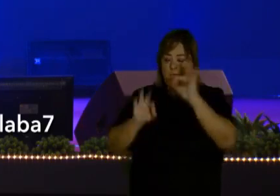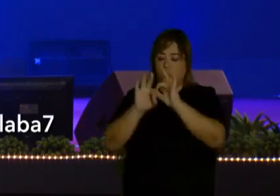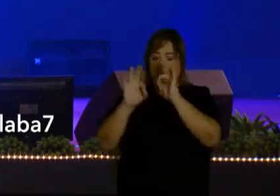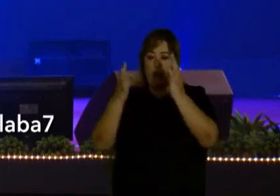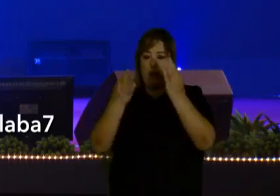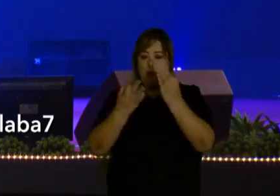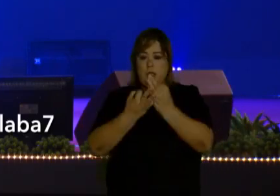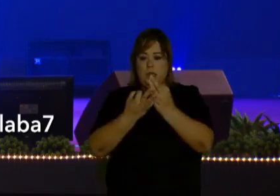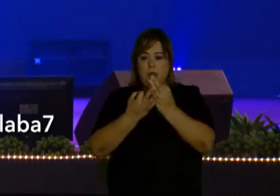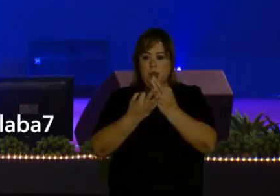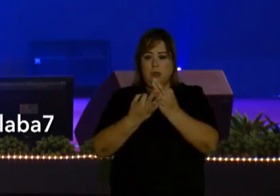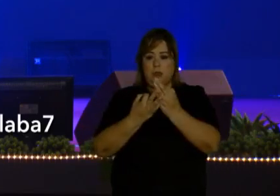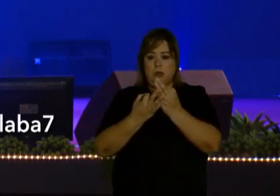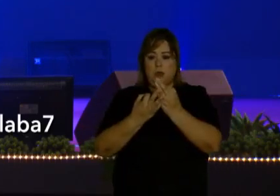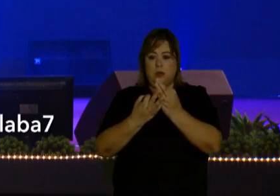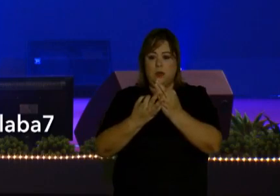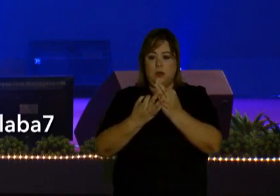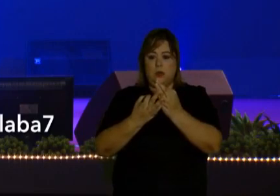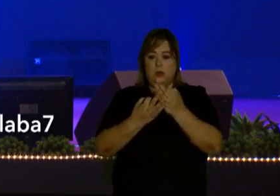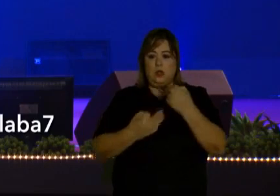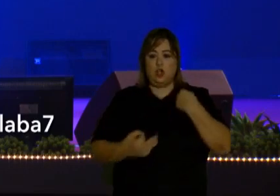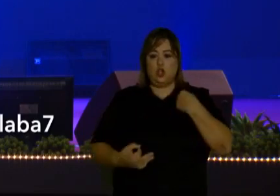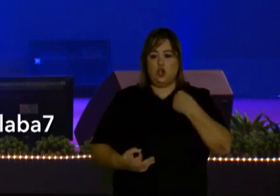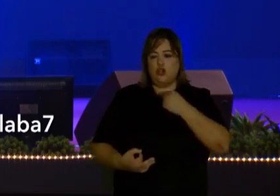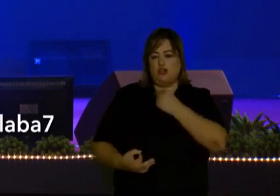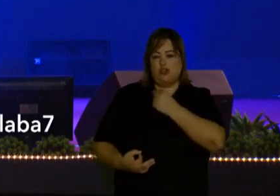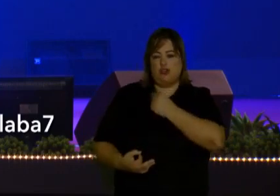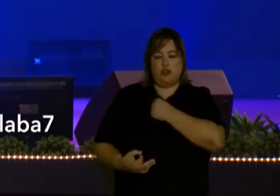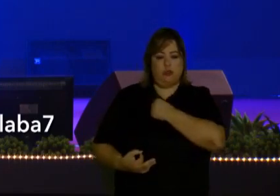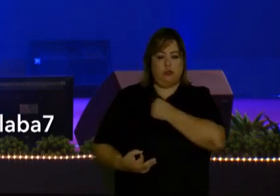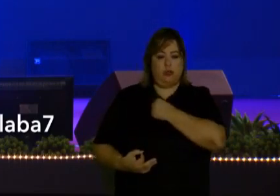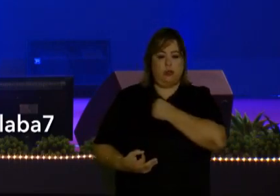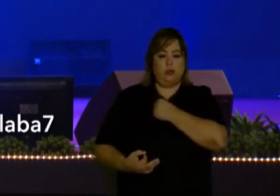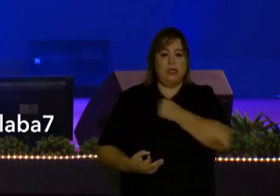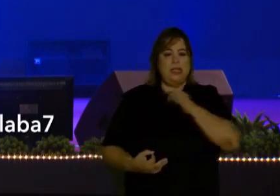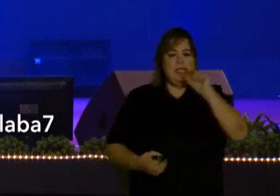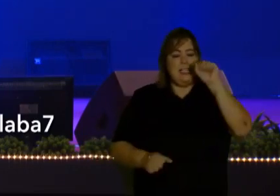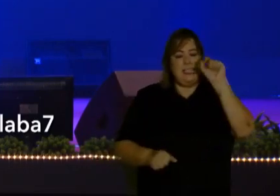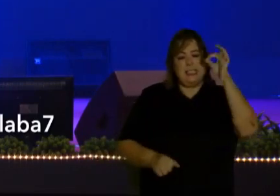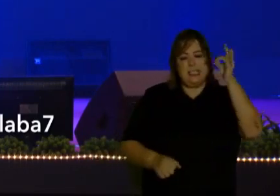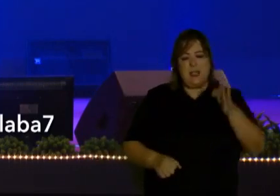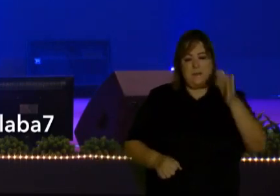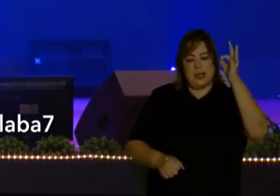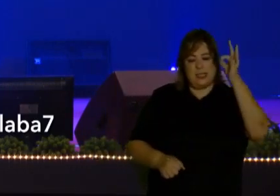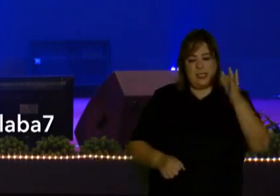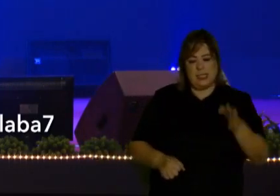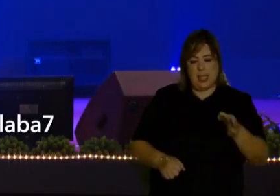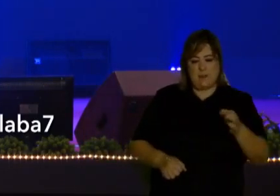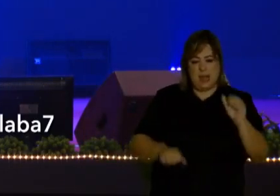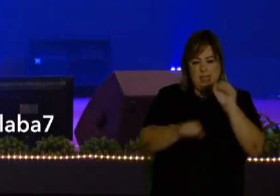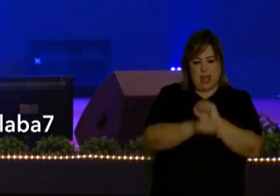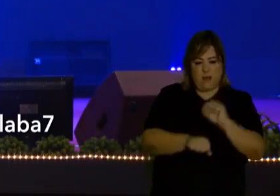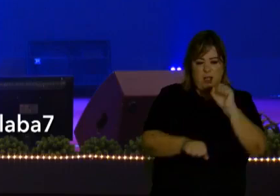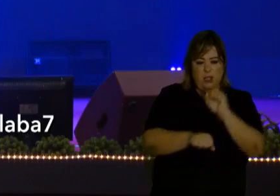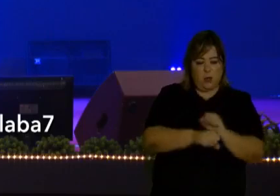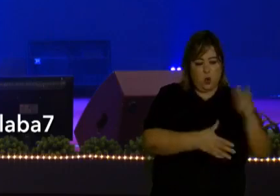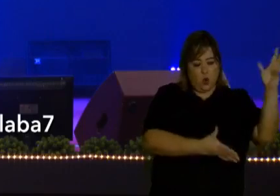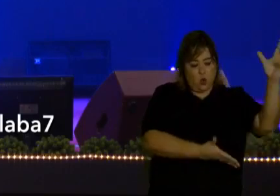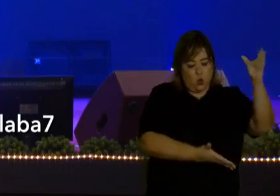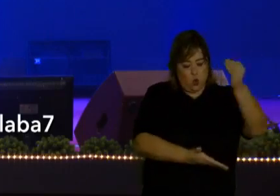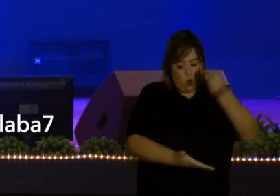Y nosotros cada vez que devengamos cualquier tipo de ingreso, separamos lo que le corresponde al Señor